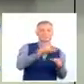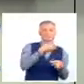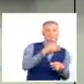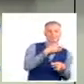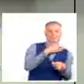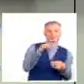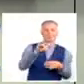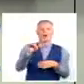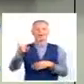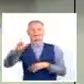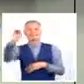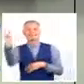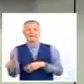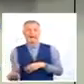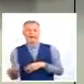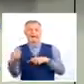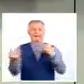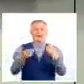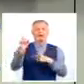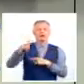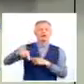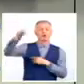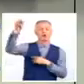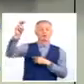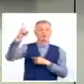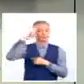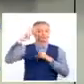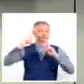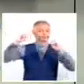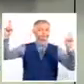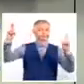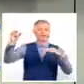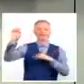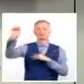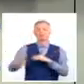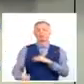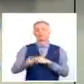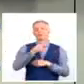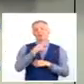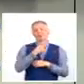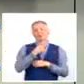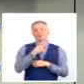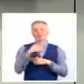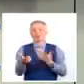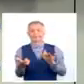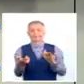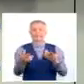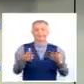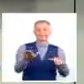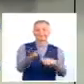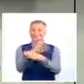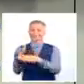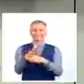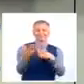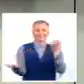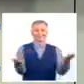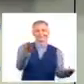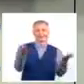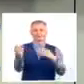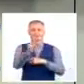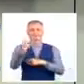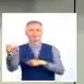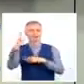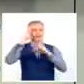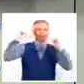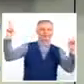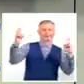norte y la pobre al sur. La desigualdad entre los que tienen y no tienen mata, vulnera el derecho a la vida.